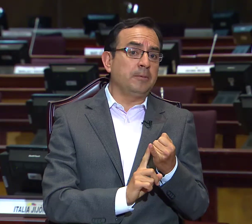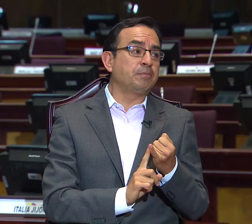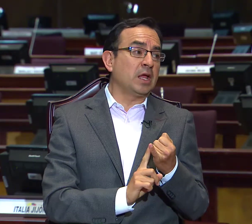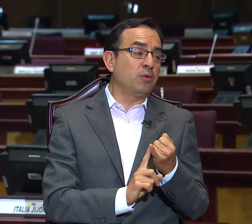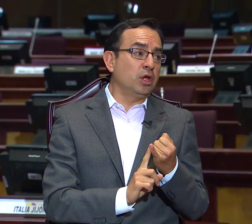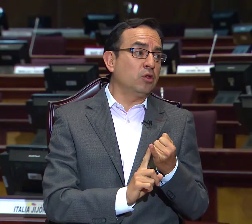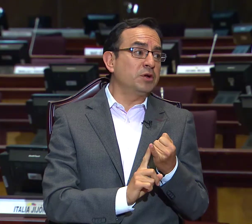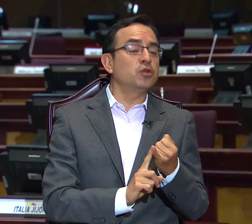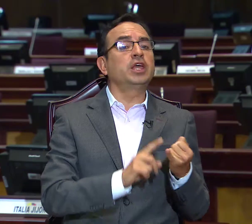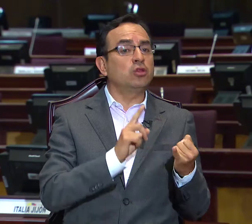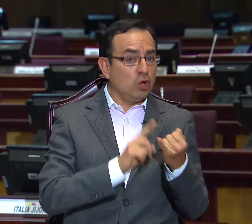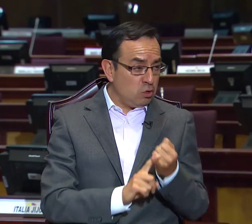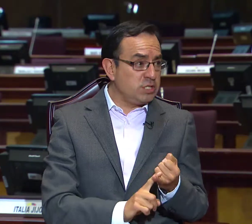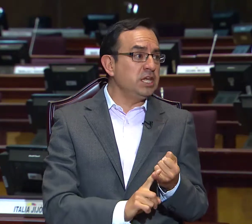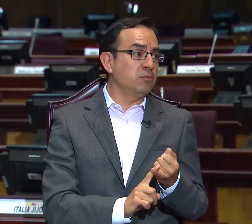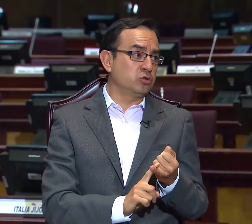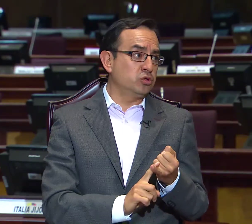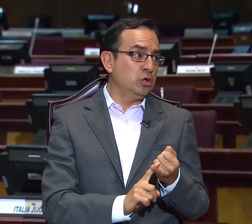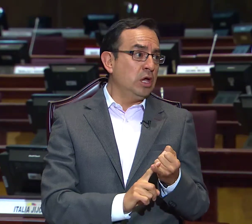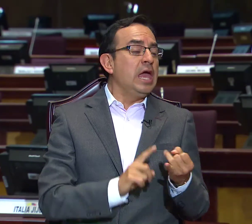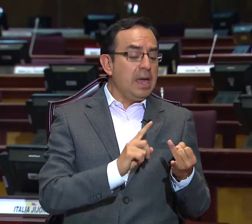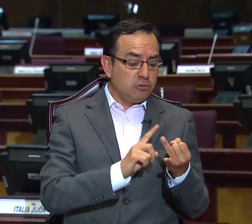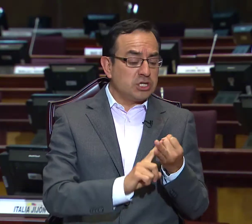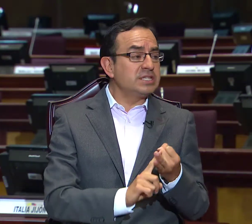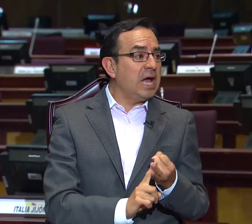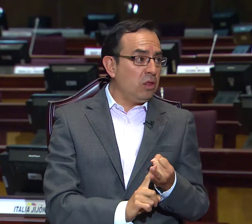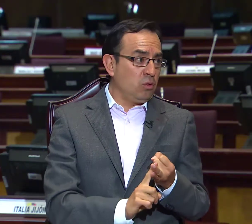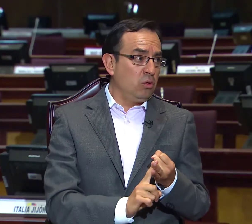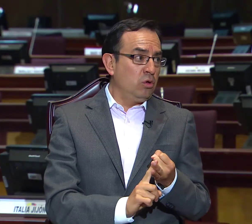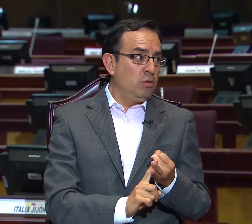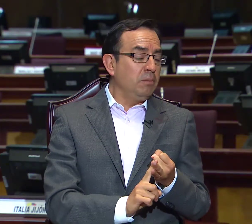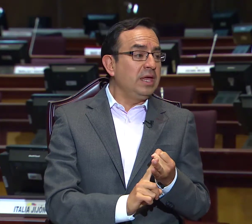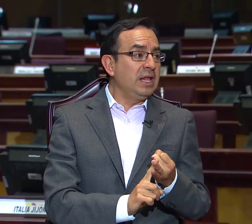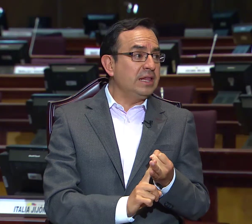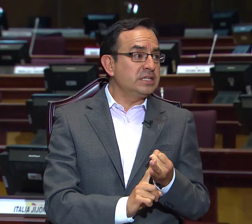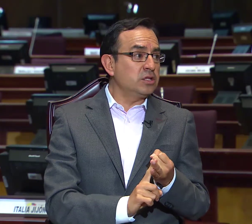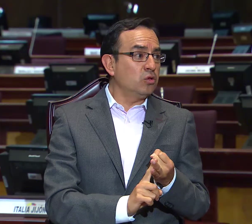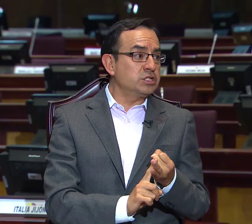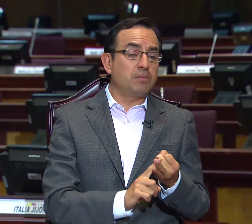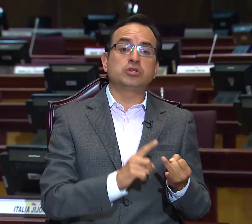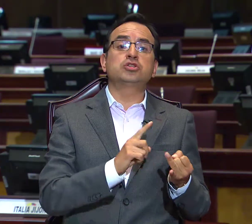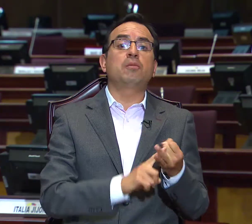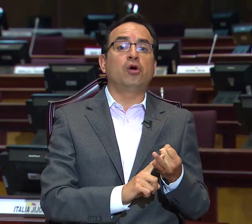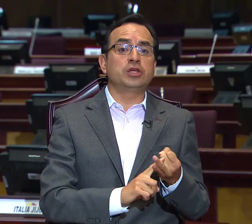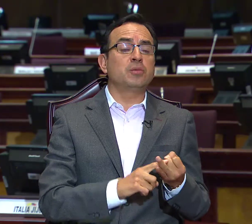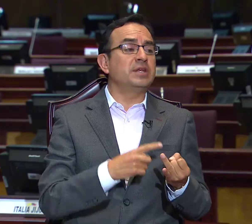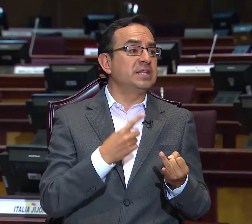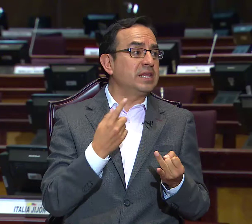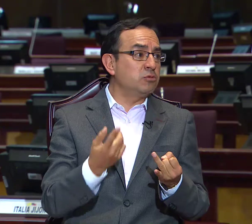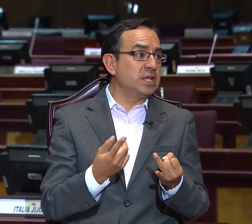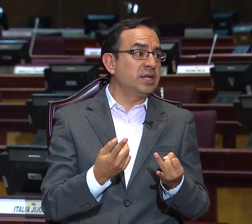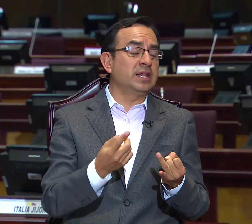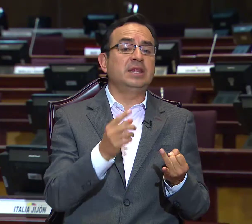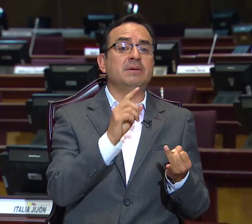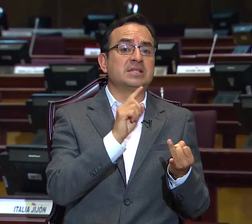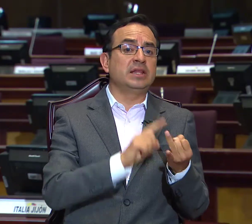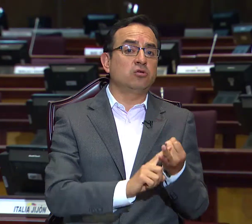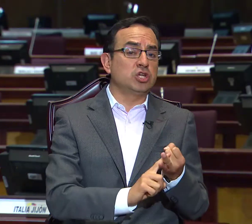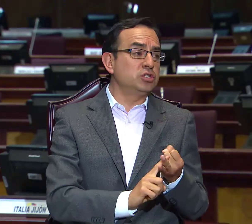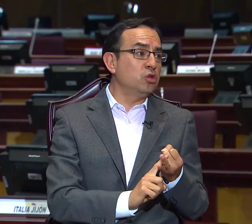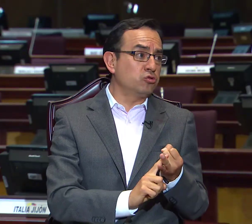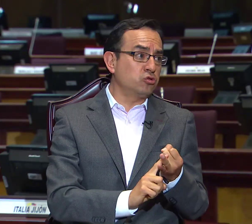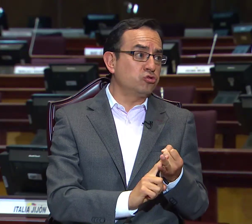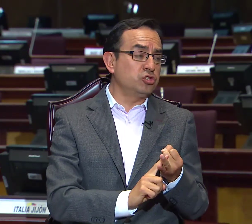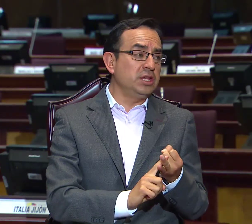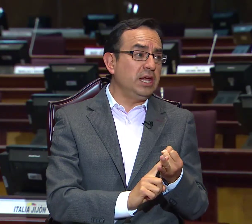favor de un proyecto metro de quito y lo hicimos hemos estado vigilantes de todo este proceso por eso presentamos alternativas la